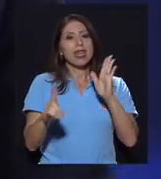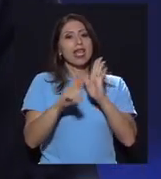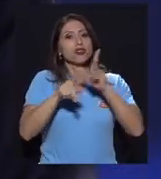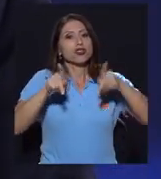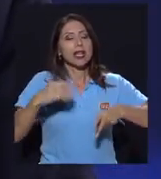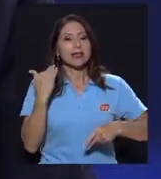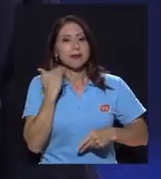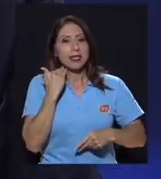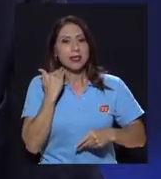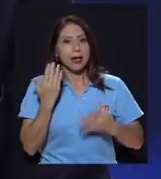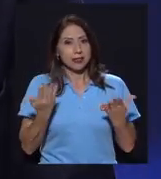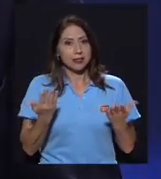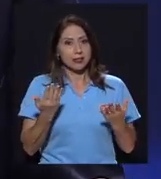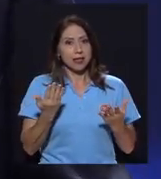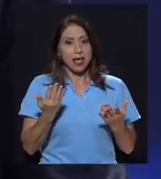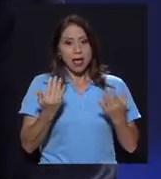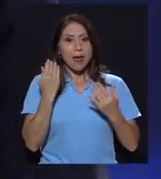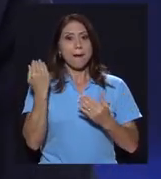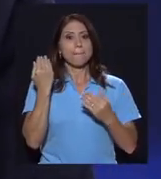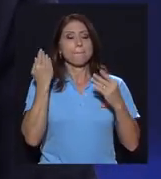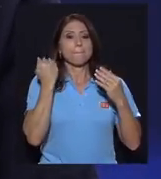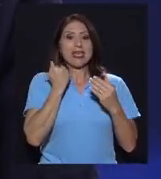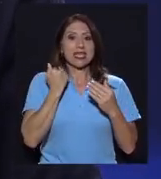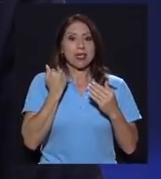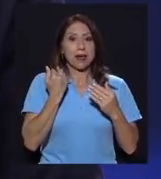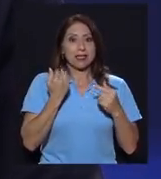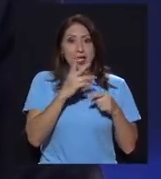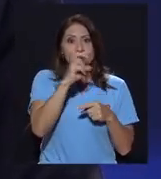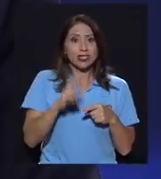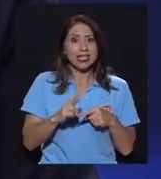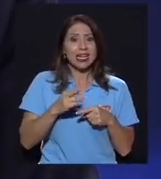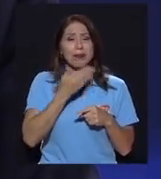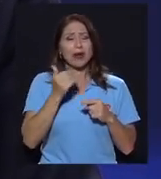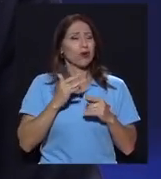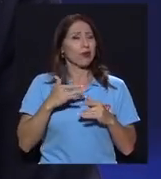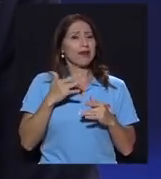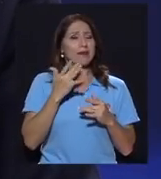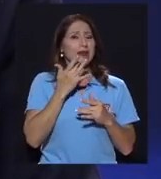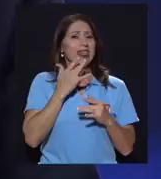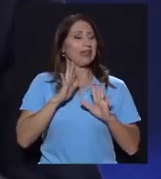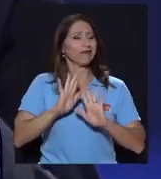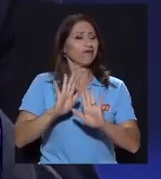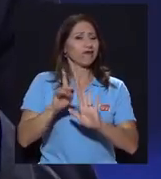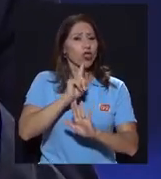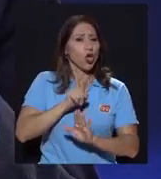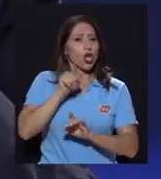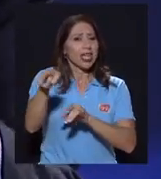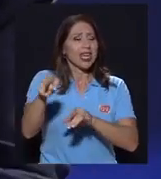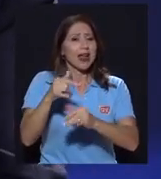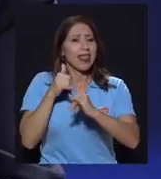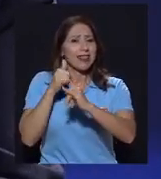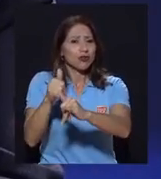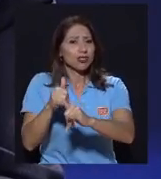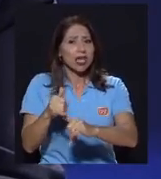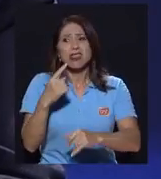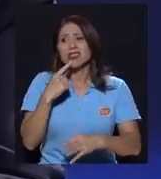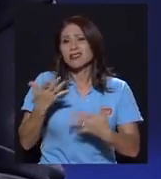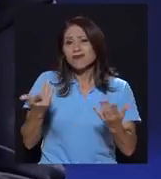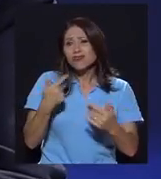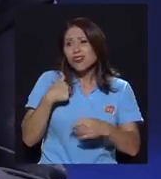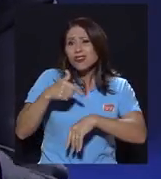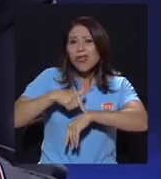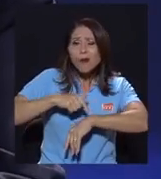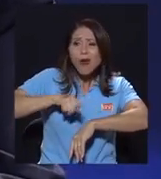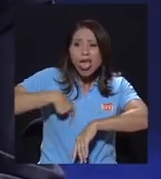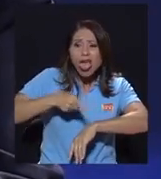víctimas hoy en costa rica a veces hasta desisten de ir a presentar una denuncia porque dicen para duro más seguir a presentar la denuncia